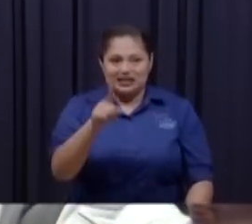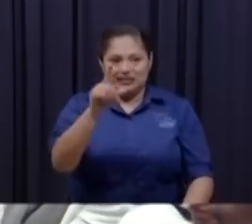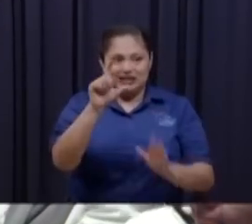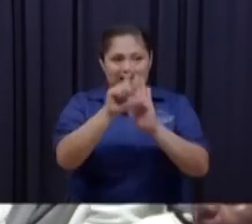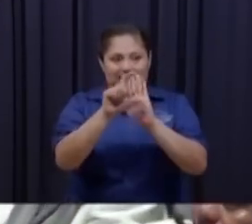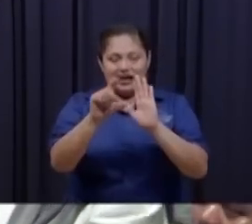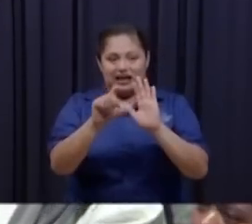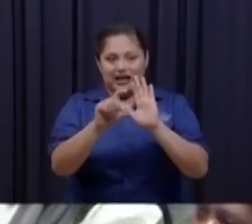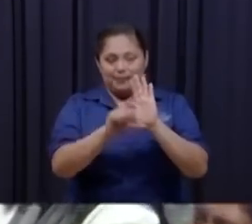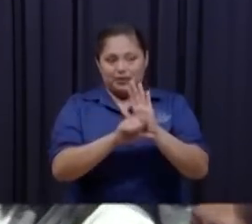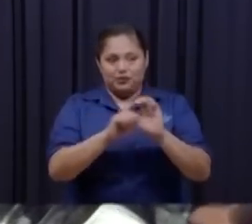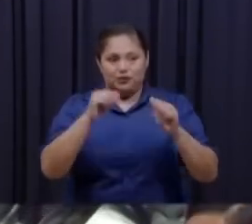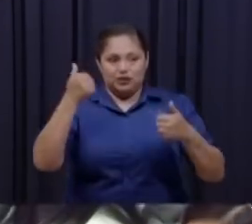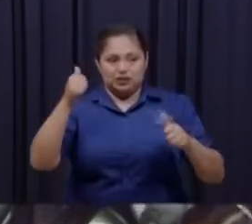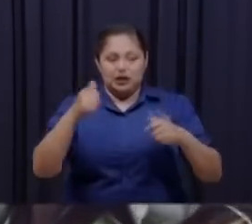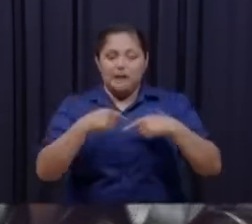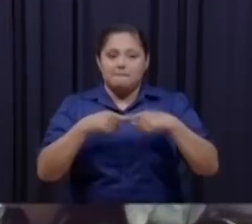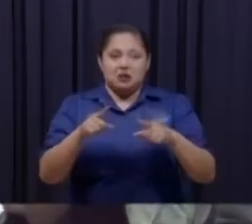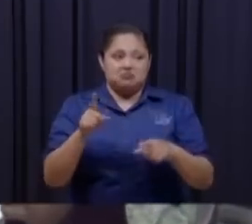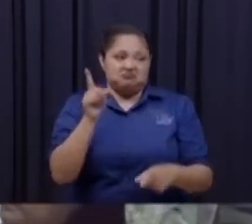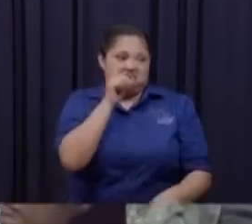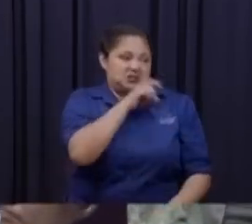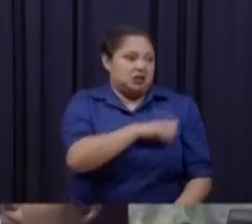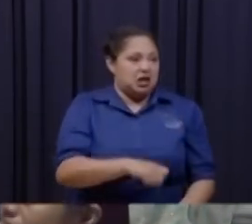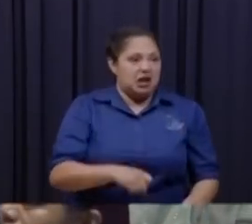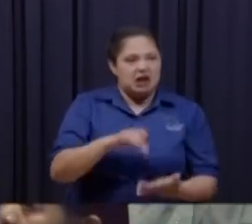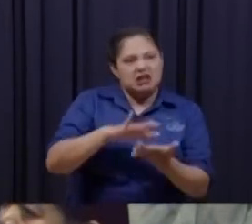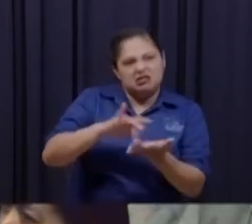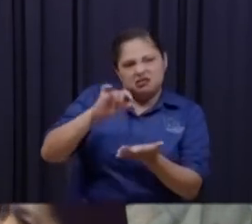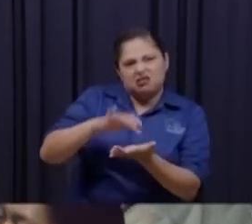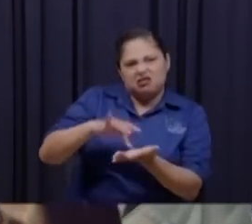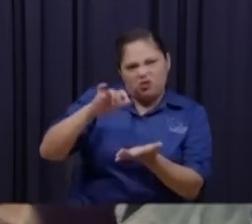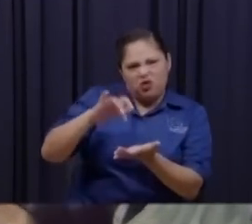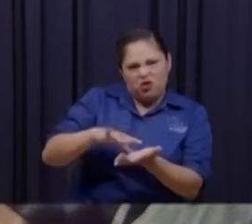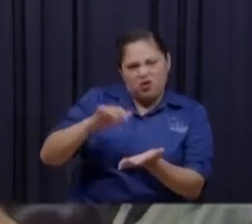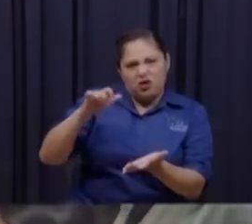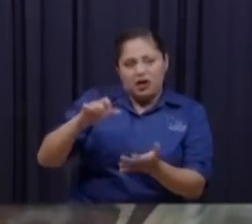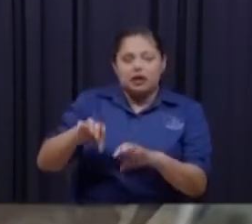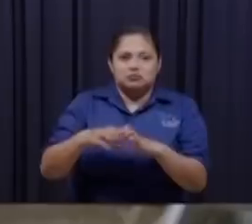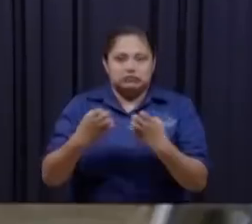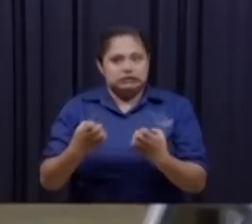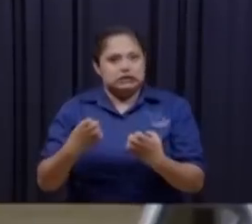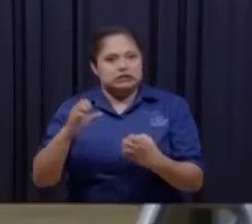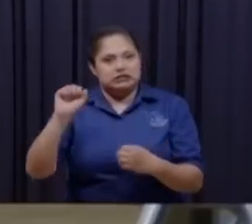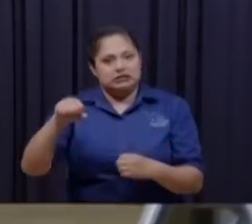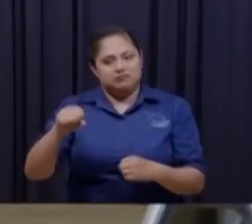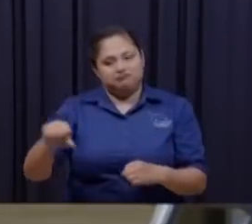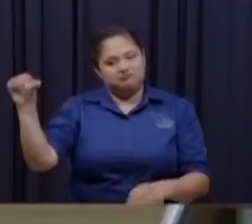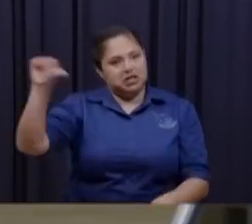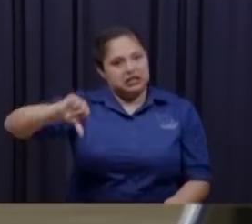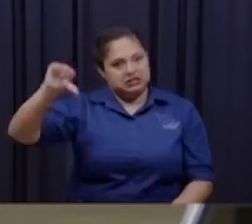Pero, ok, entonces, pero si ni siquiera procuró, pues si se lo llevo, chamuco.